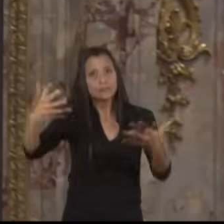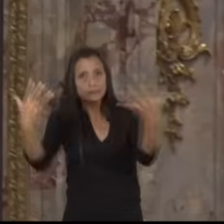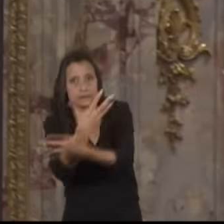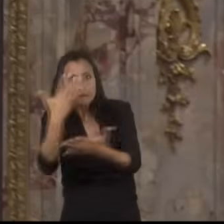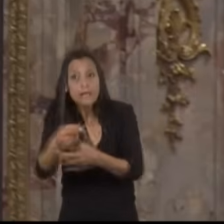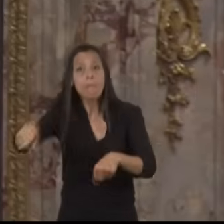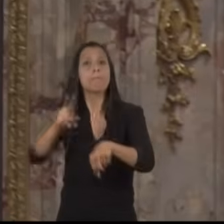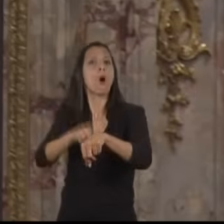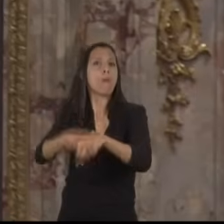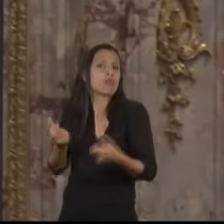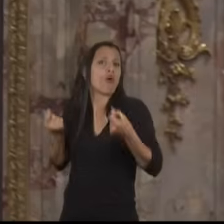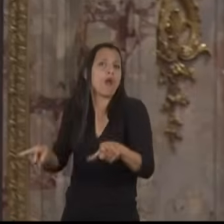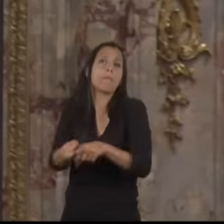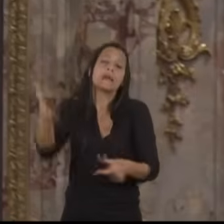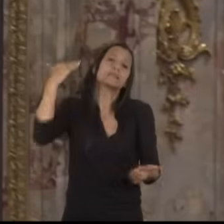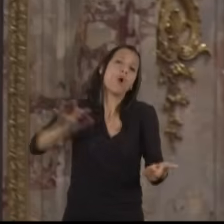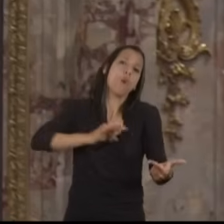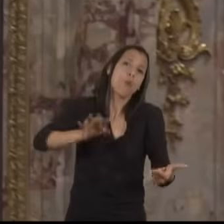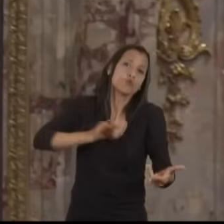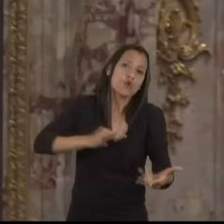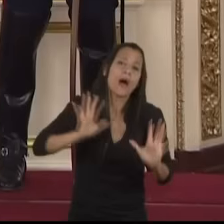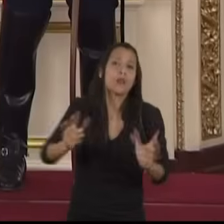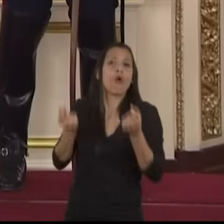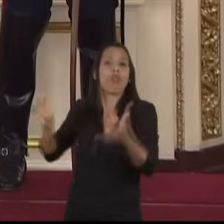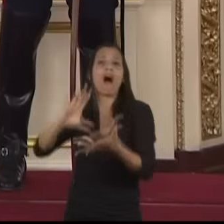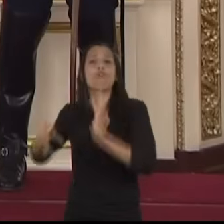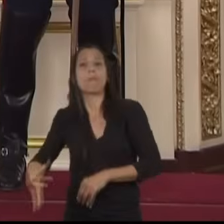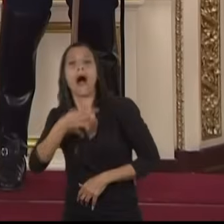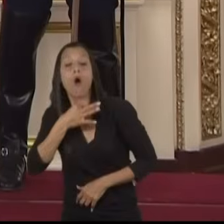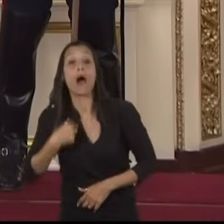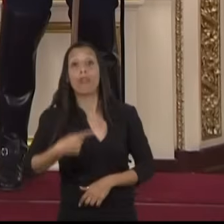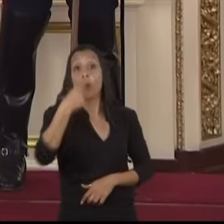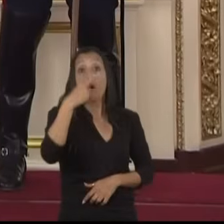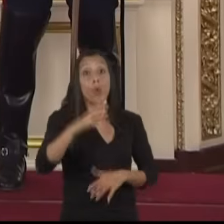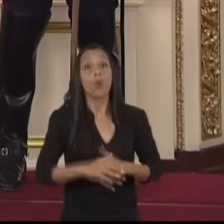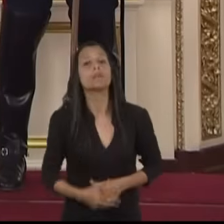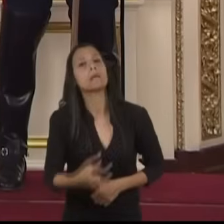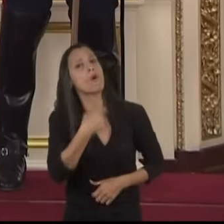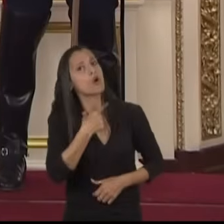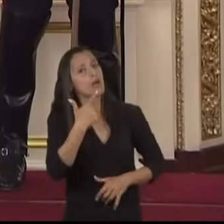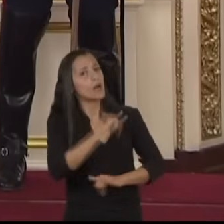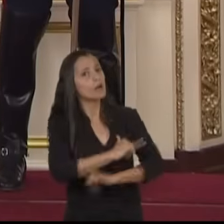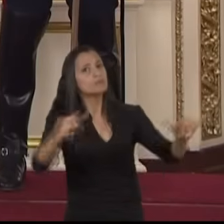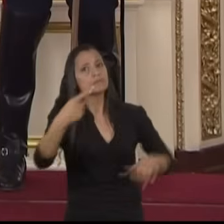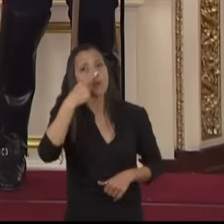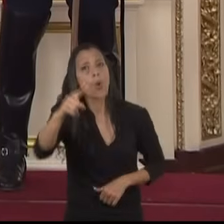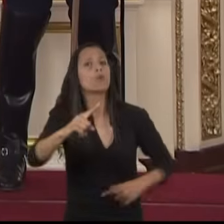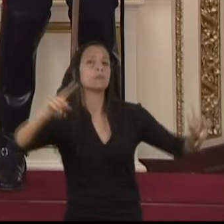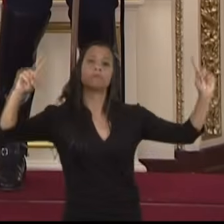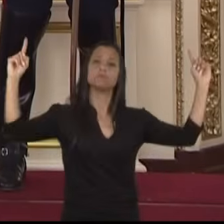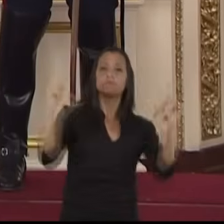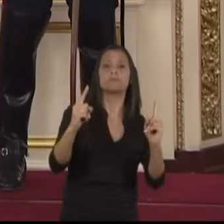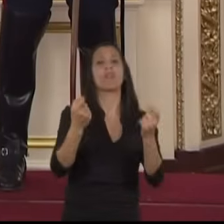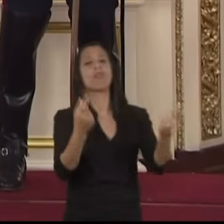sobre la marcha como hemos hecho durante tantas décadas. Finalmente, quiero terminar con una breve